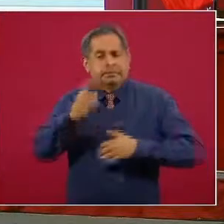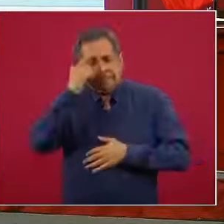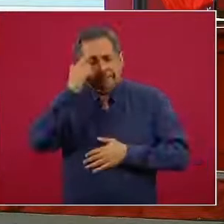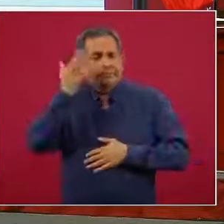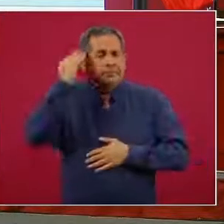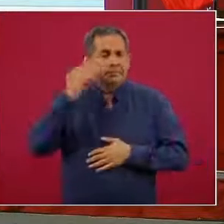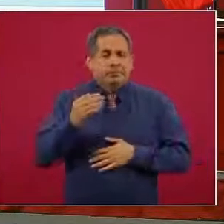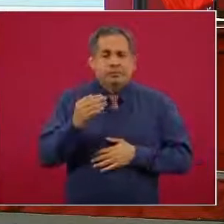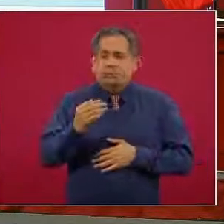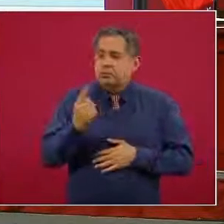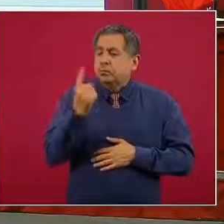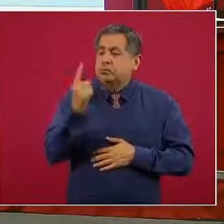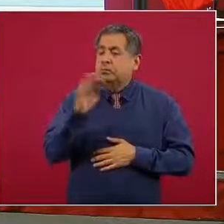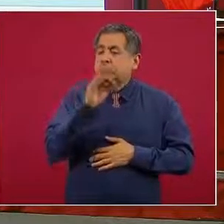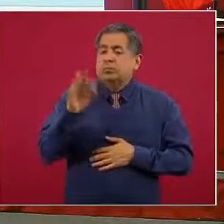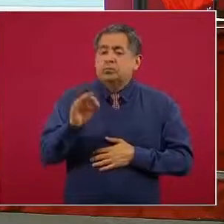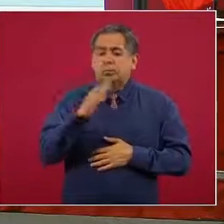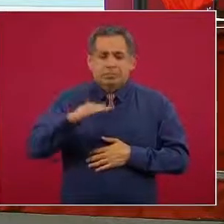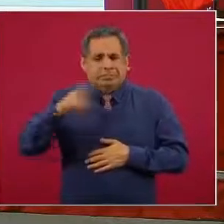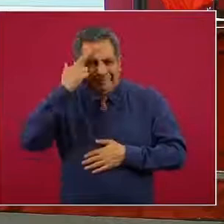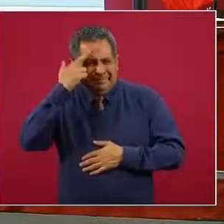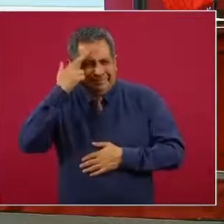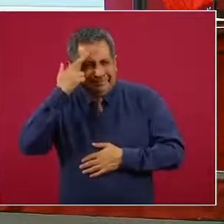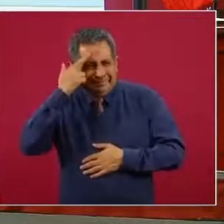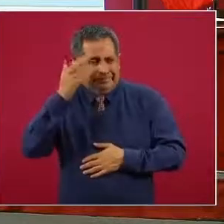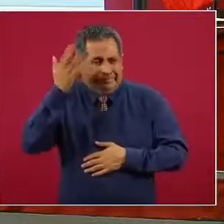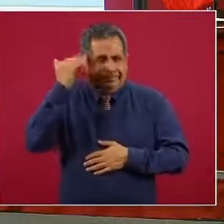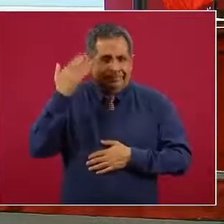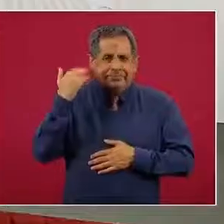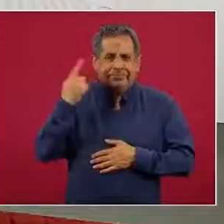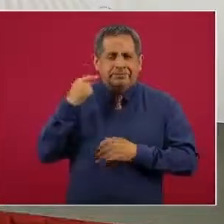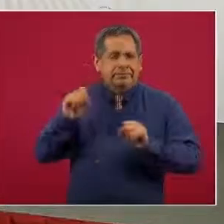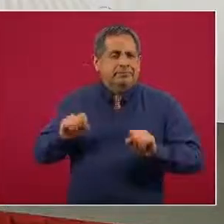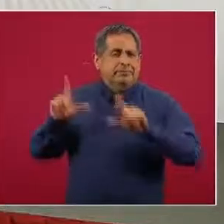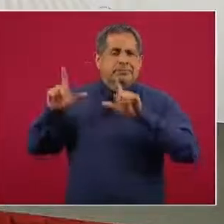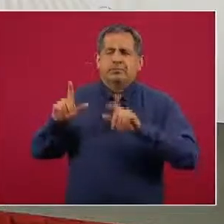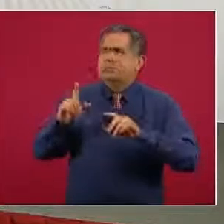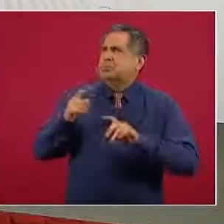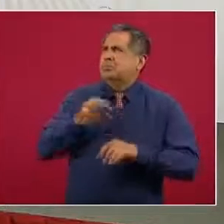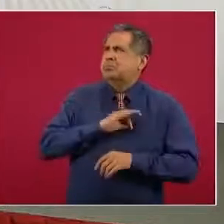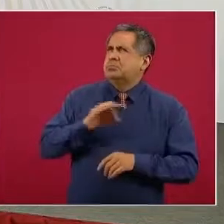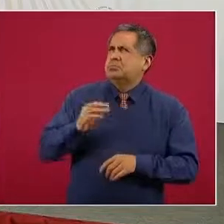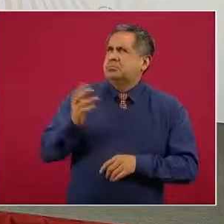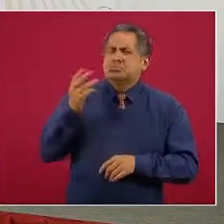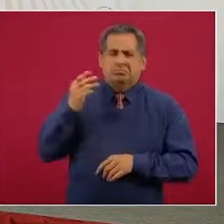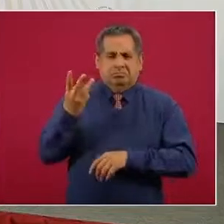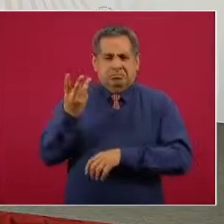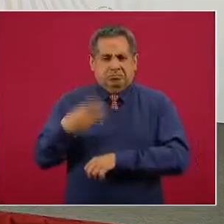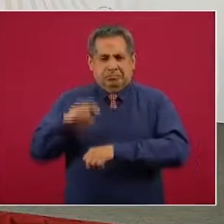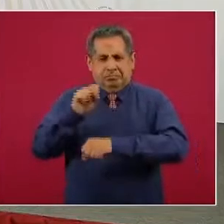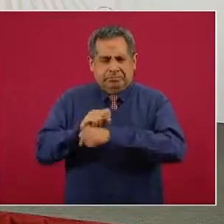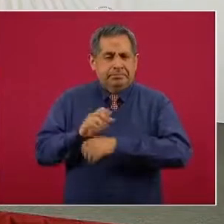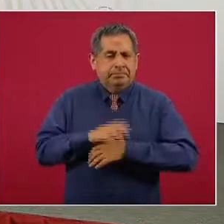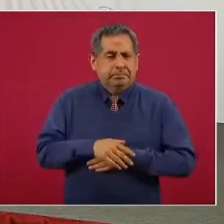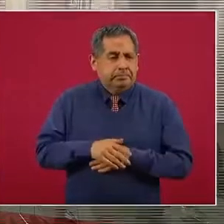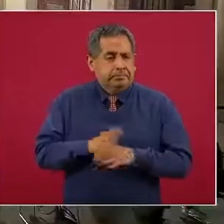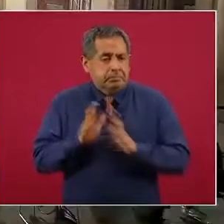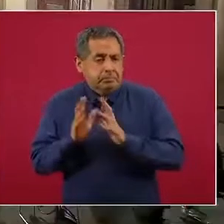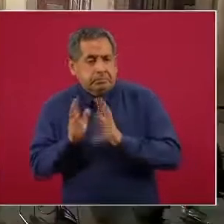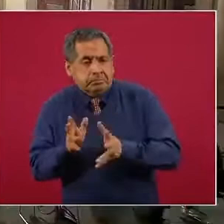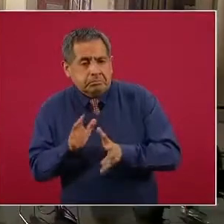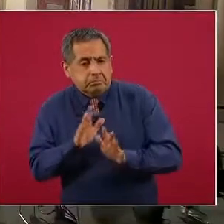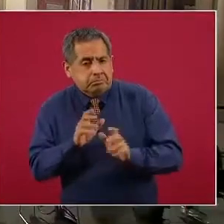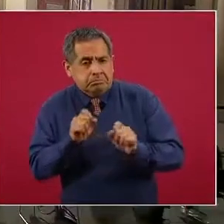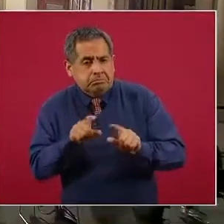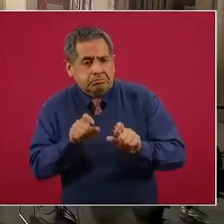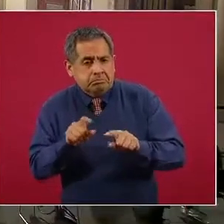teníamos abajo del 1%, quizá lo recuerdan. Esto lo presentamos más recientemente, yo creo que hace 3 semanas. Como ya no cambiaba, dejamos de